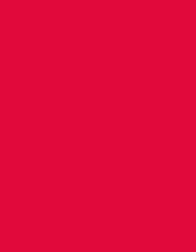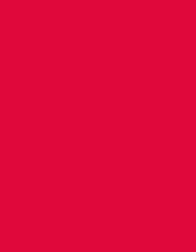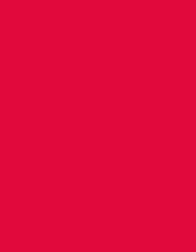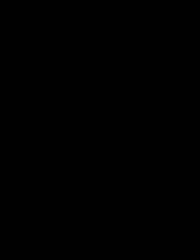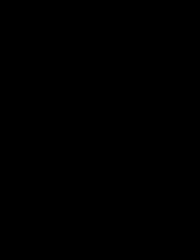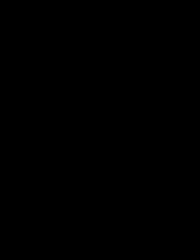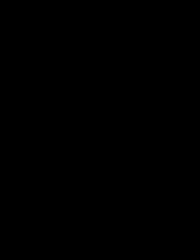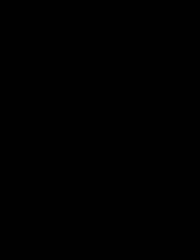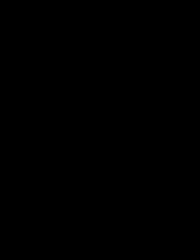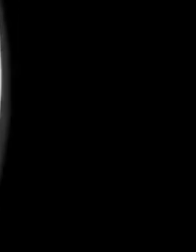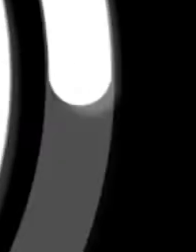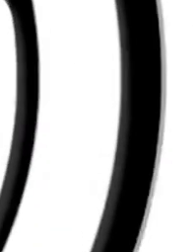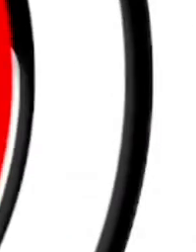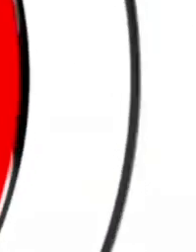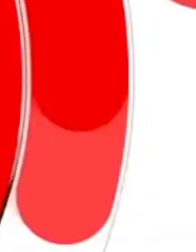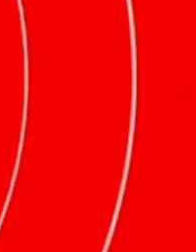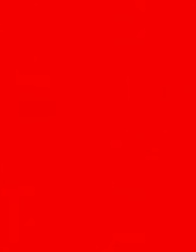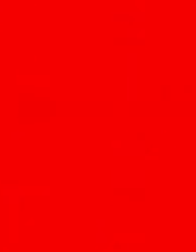Gracias.